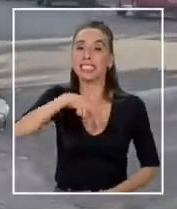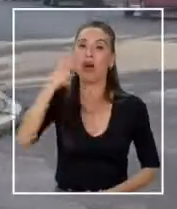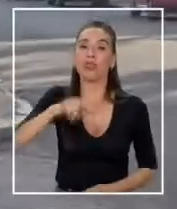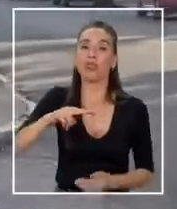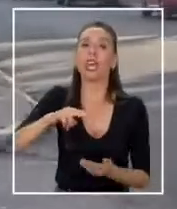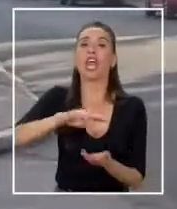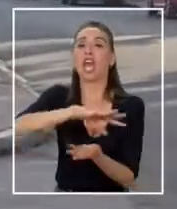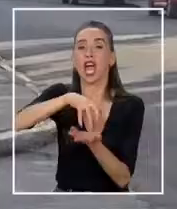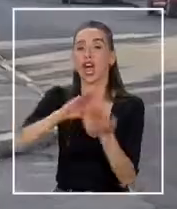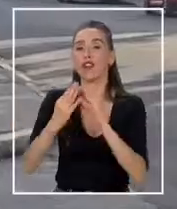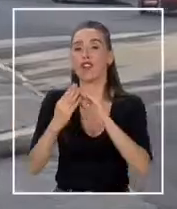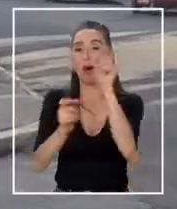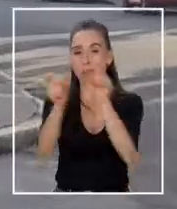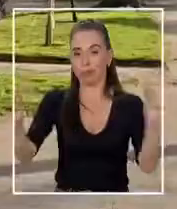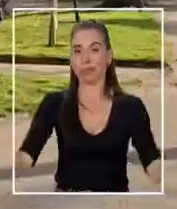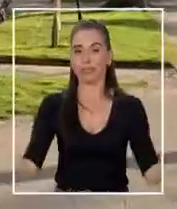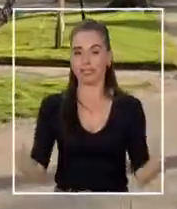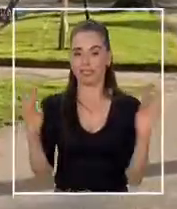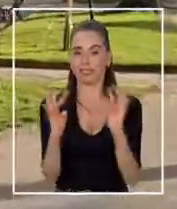era comunitaria.